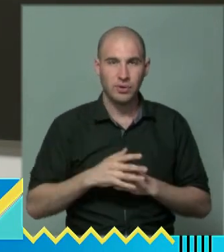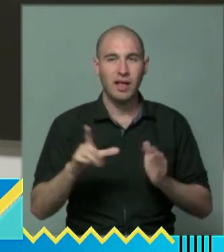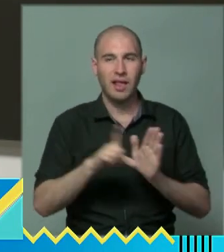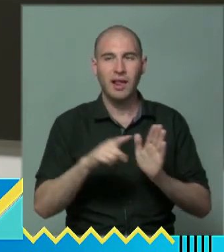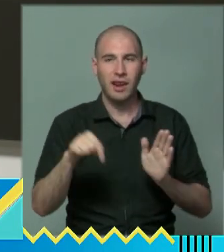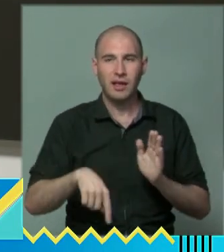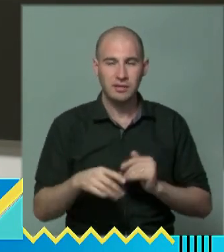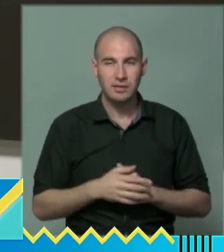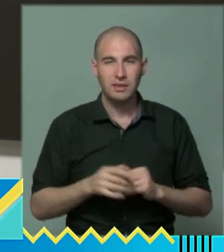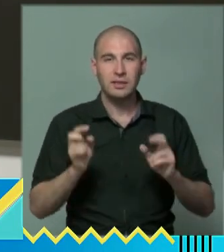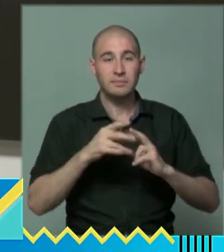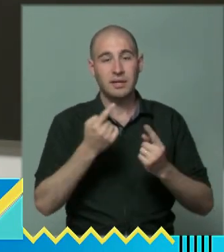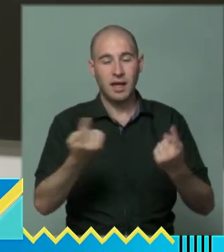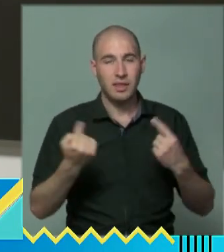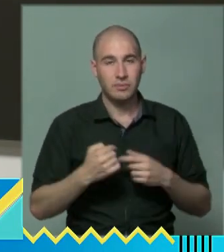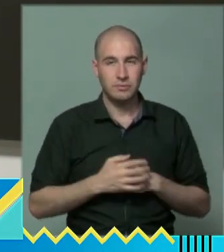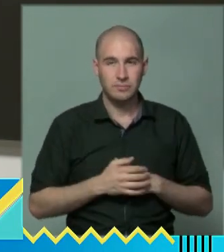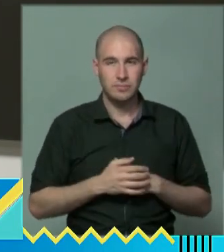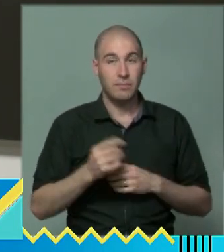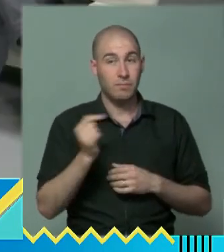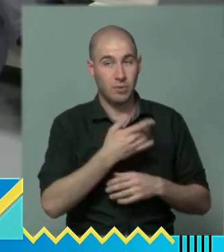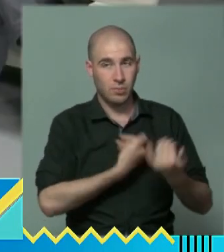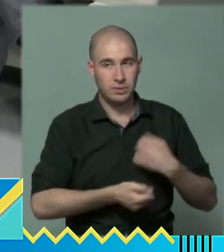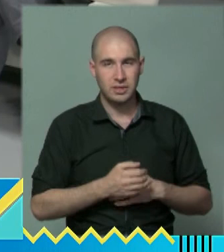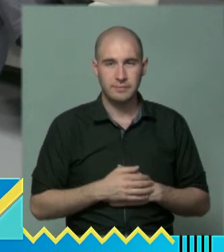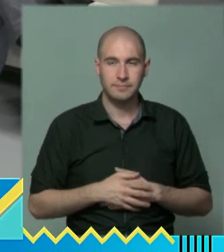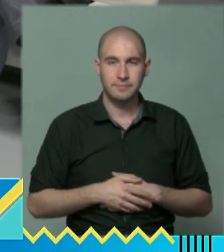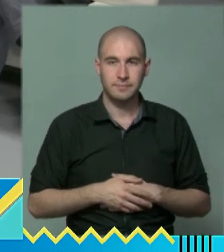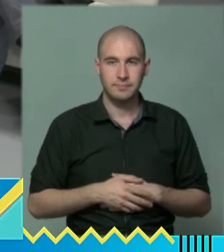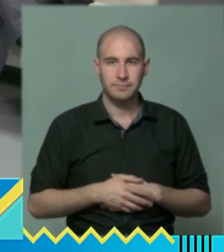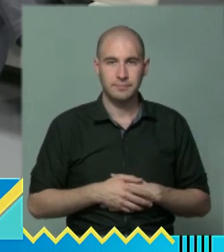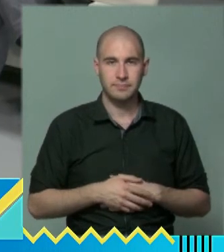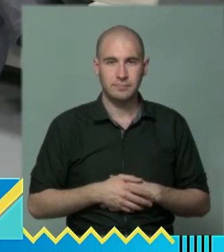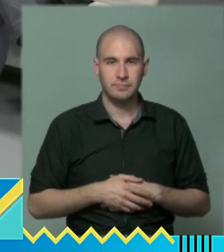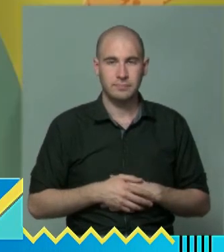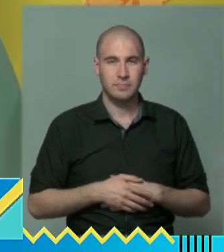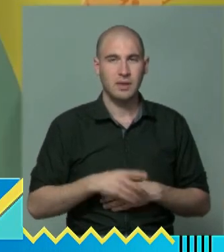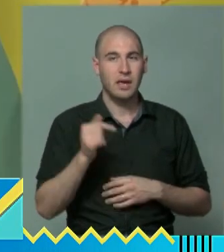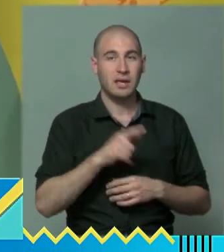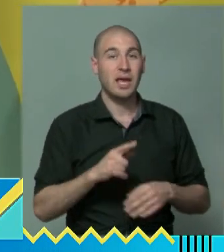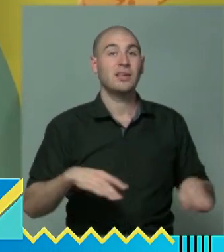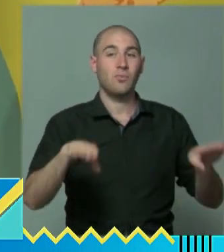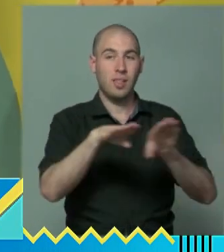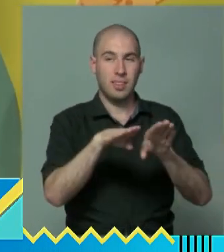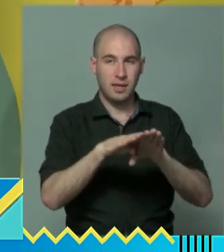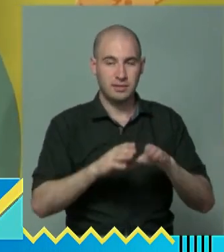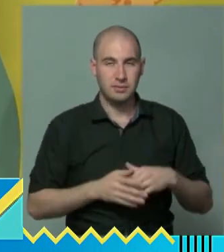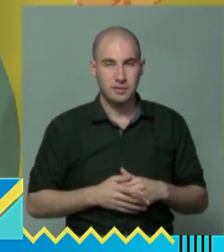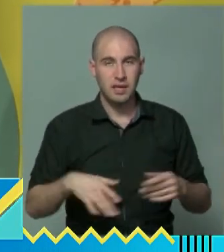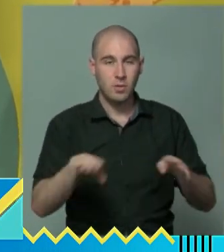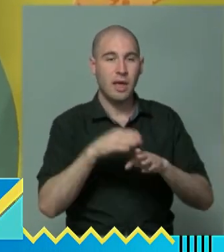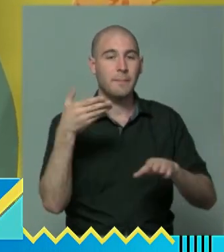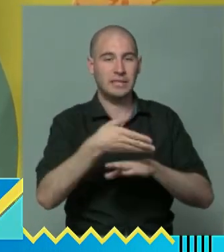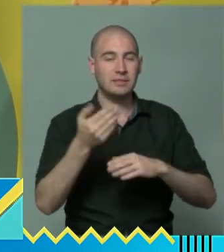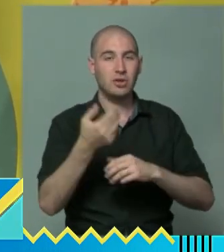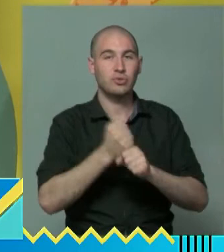ley, desde el ámbito que les toca. Vamos a empezar con vos, Mario. Yo creo que nos da igualdad en la participación